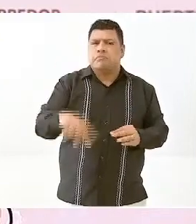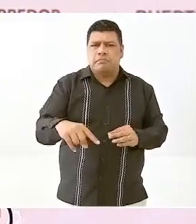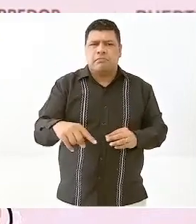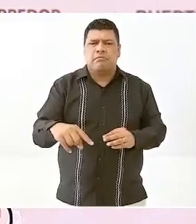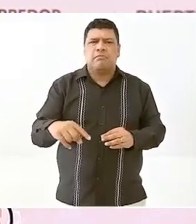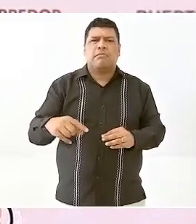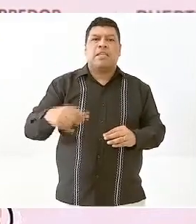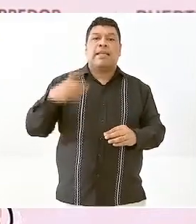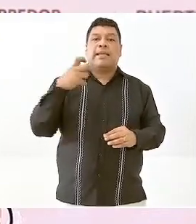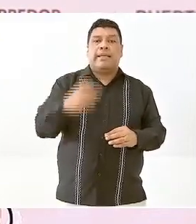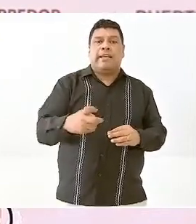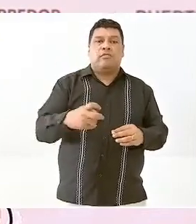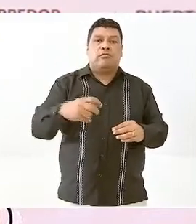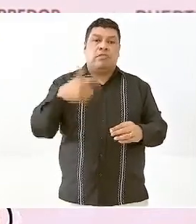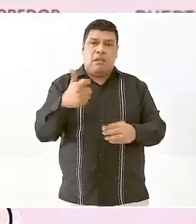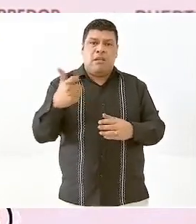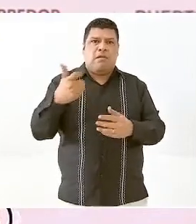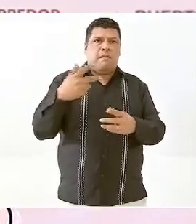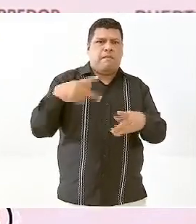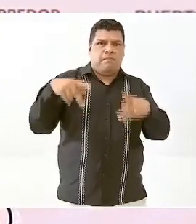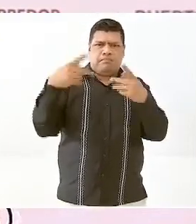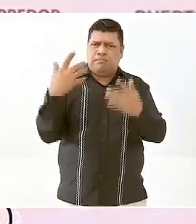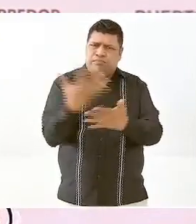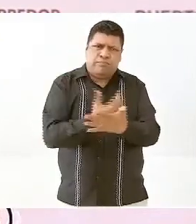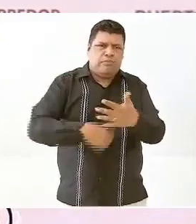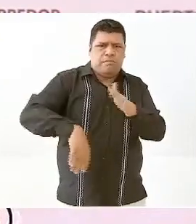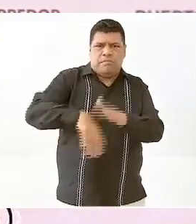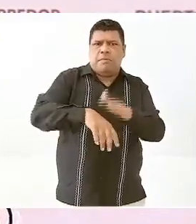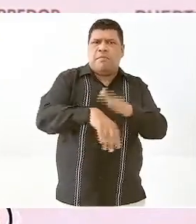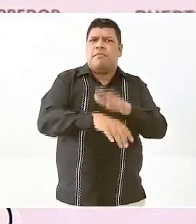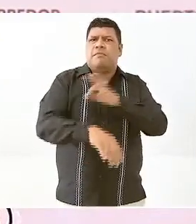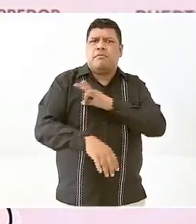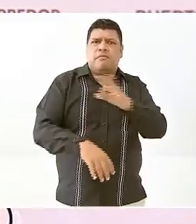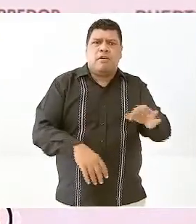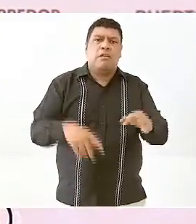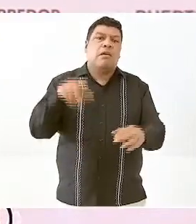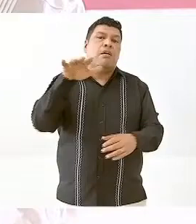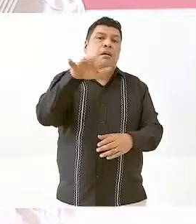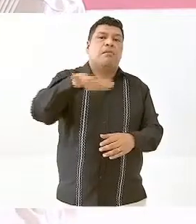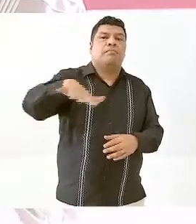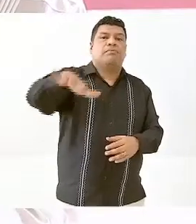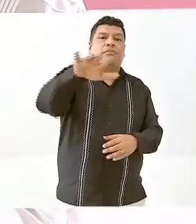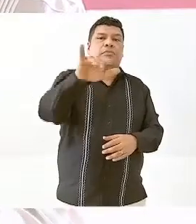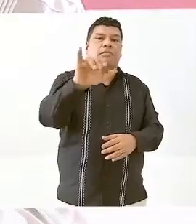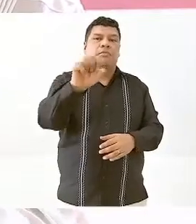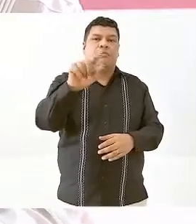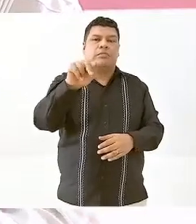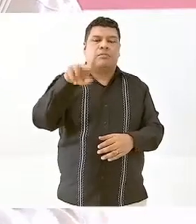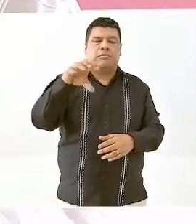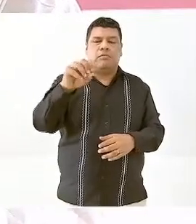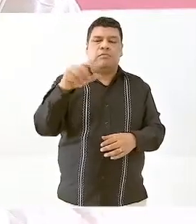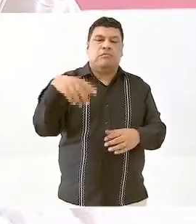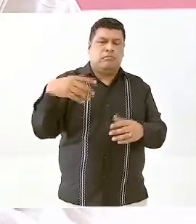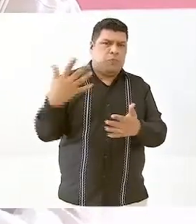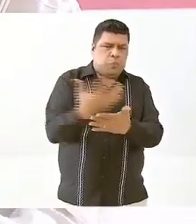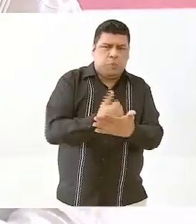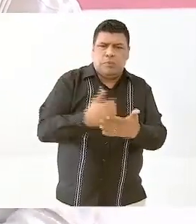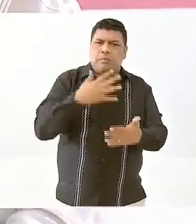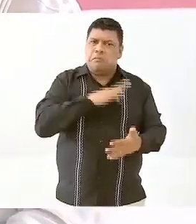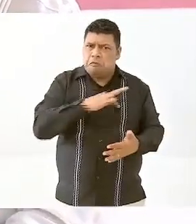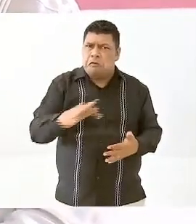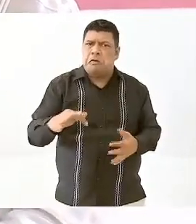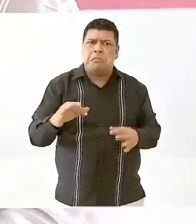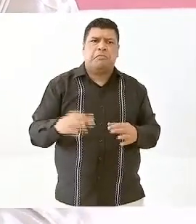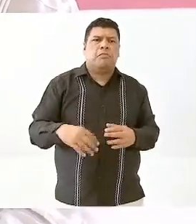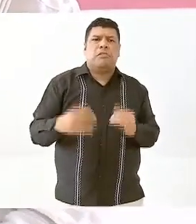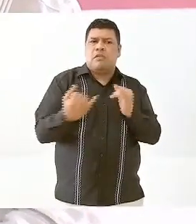para impulsar la actividad económica en el Istmo, y como aquí lo mencionó Rafael